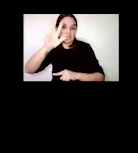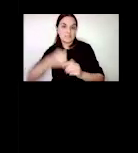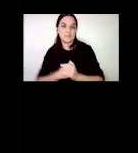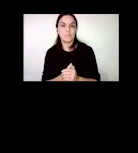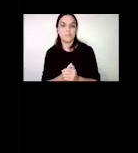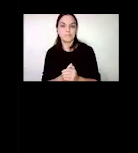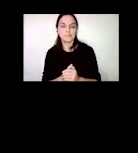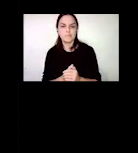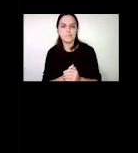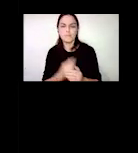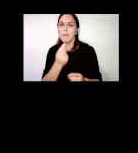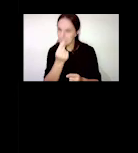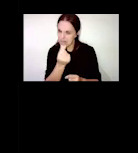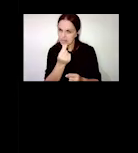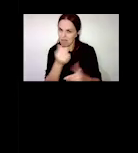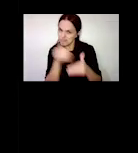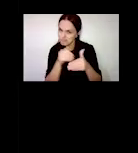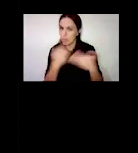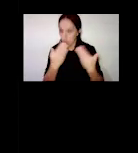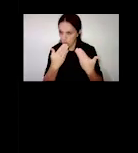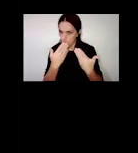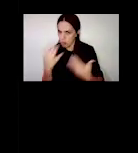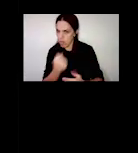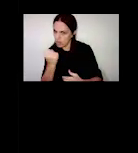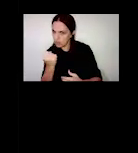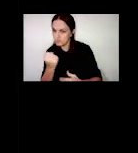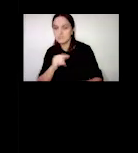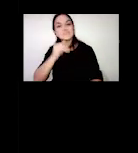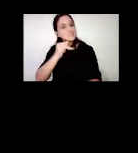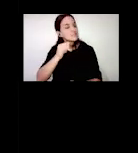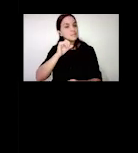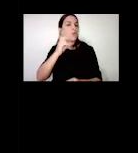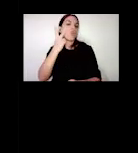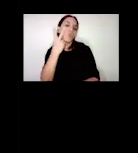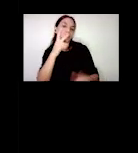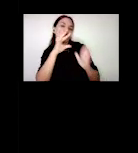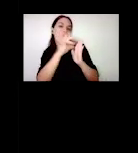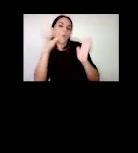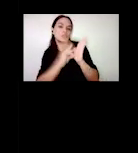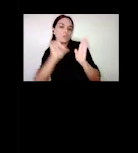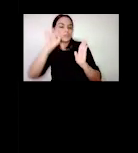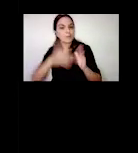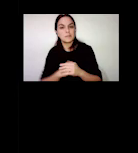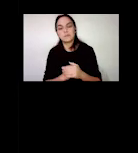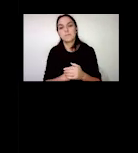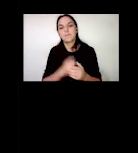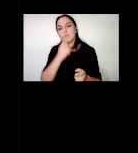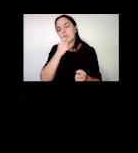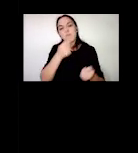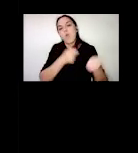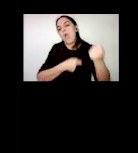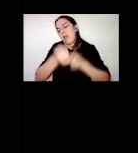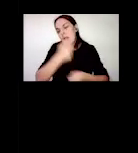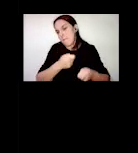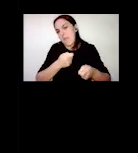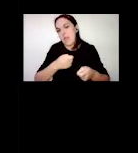disponer de estos bienes? Sí, pero únicamente con dos opciones. O cambiarlos en el mercado libre y único de cambio, en el